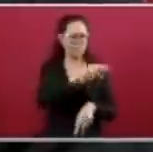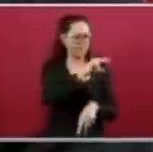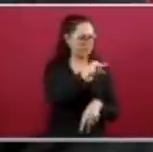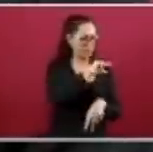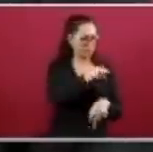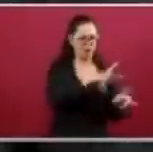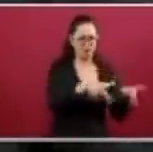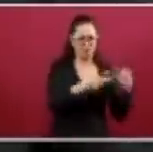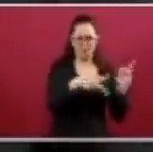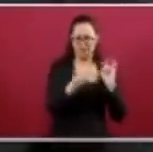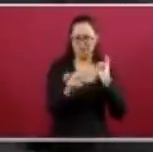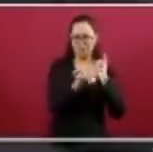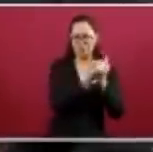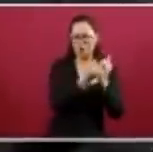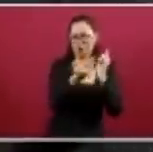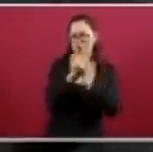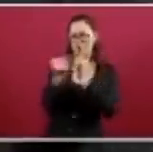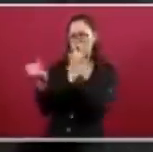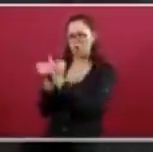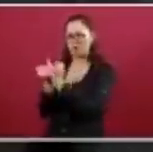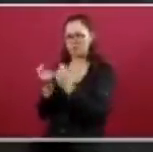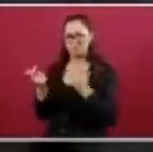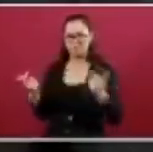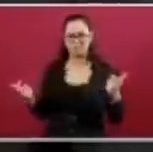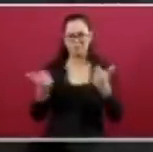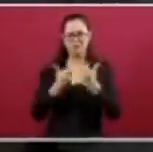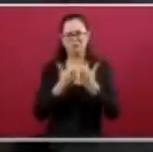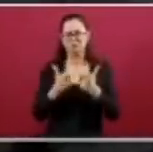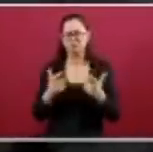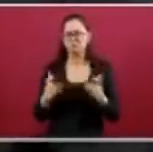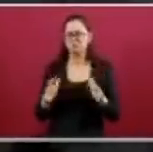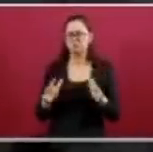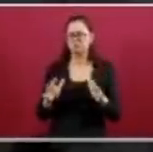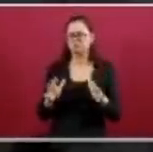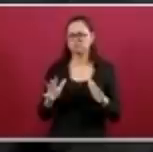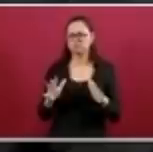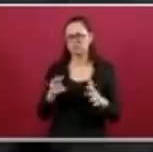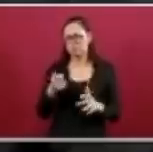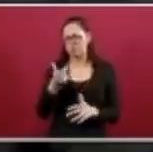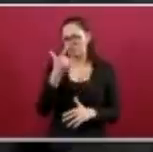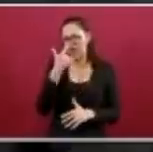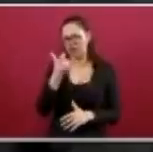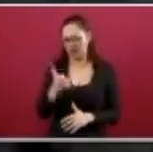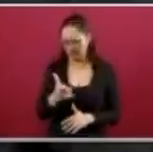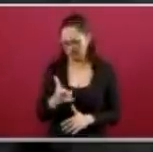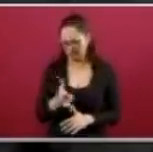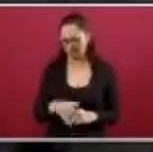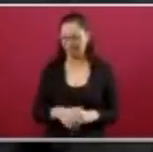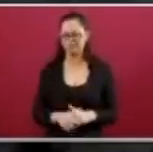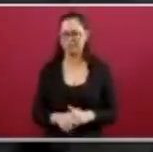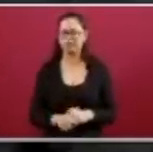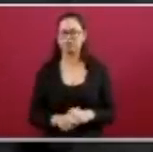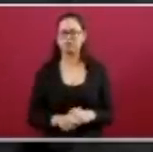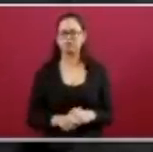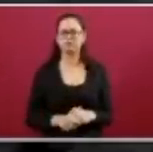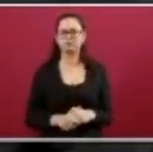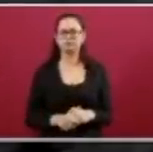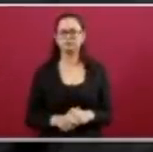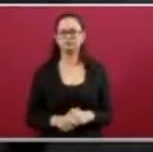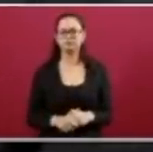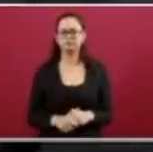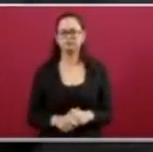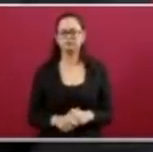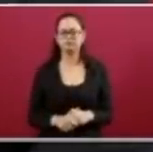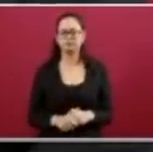lo cual es un poco extraño. ¿Qué es lo que ocurre? Se